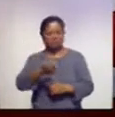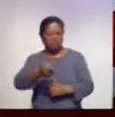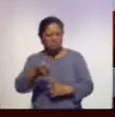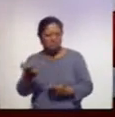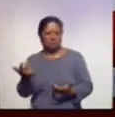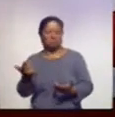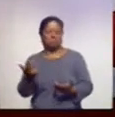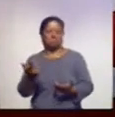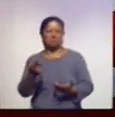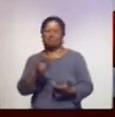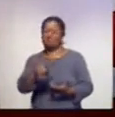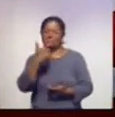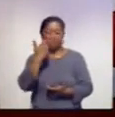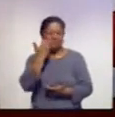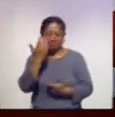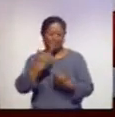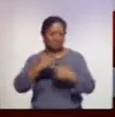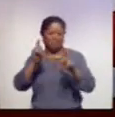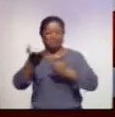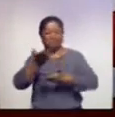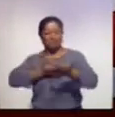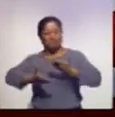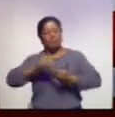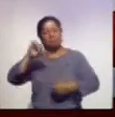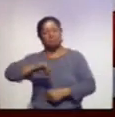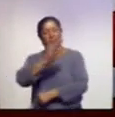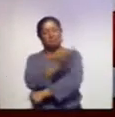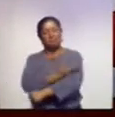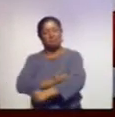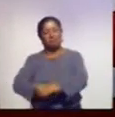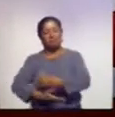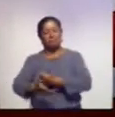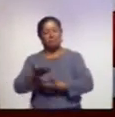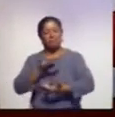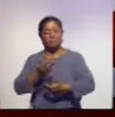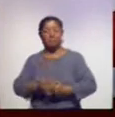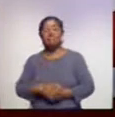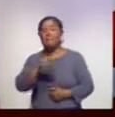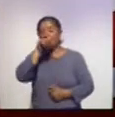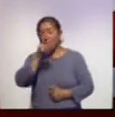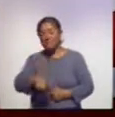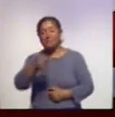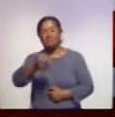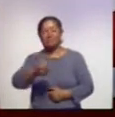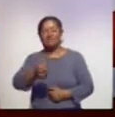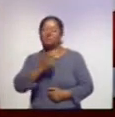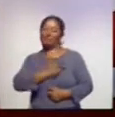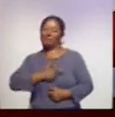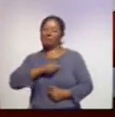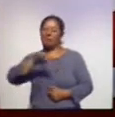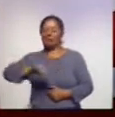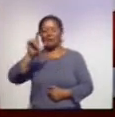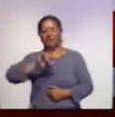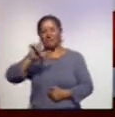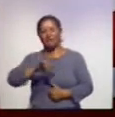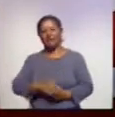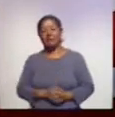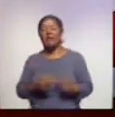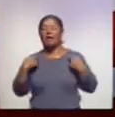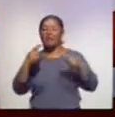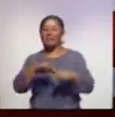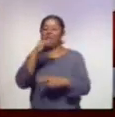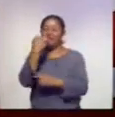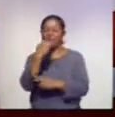saludos, lo que quiera usted compartir esta tarde con nosotros. También saludo, y con gusto este lunes, a la